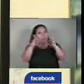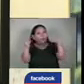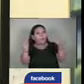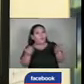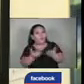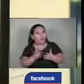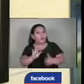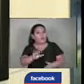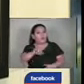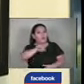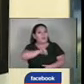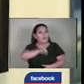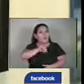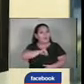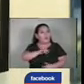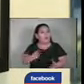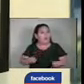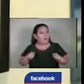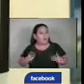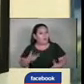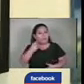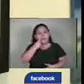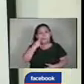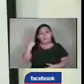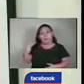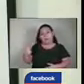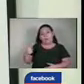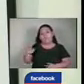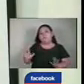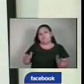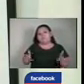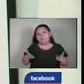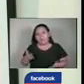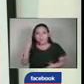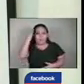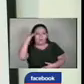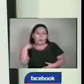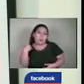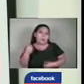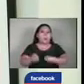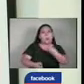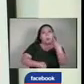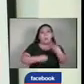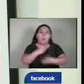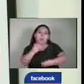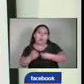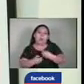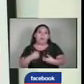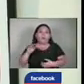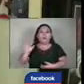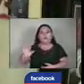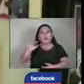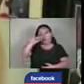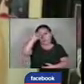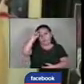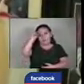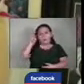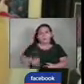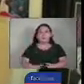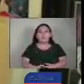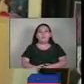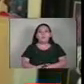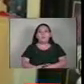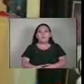su identidad personal. Escuchemos parte de las declaraciones de una de ellas, que nos explicó un poco acerca de sus obras.